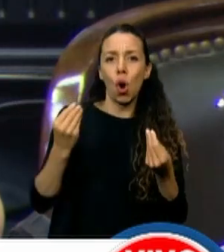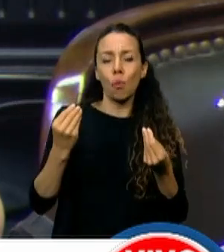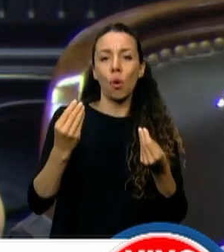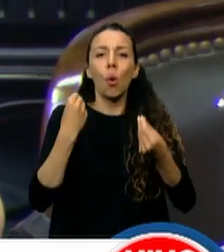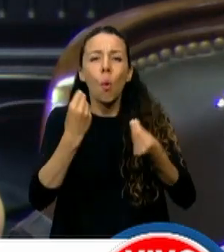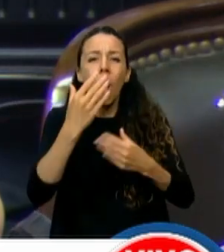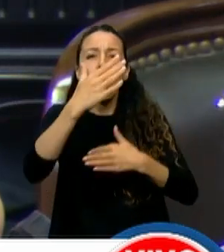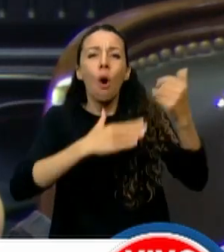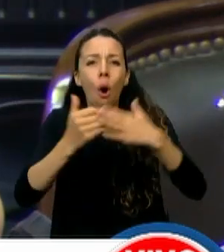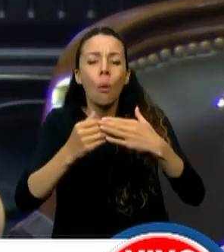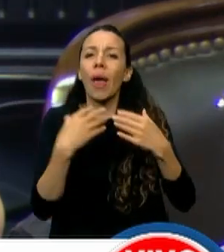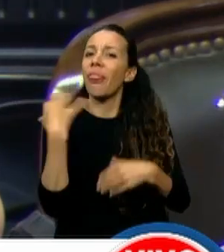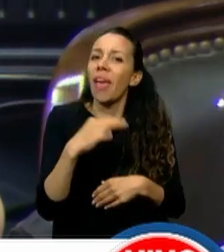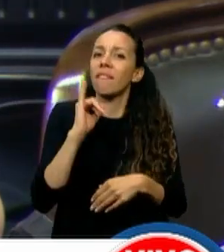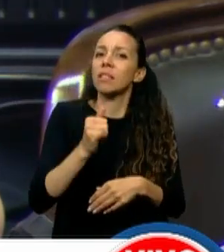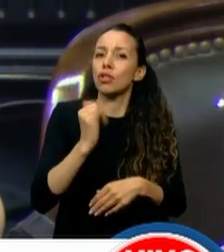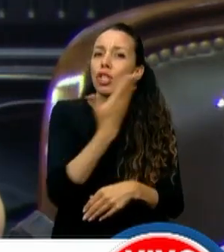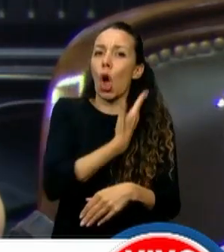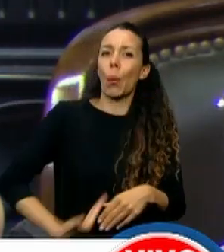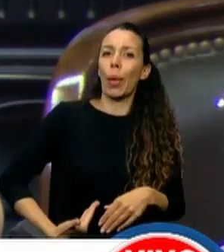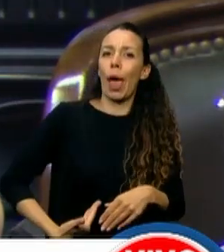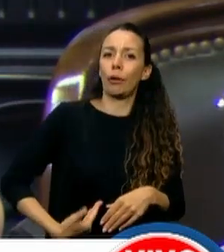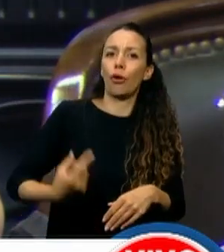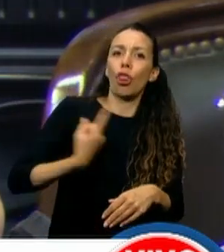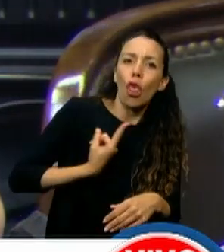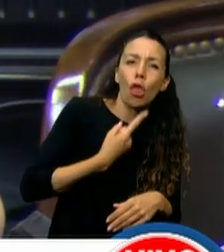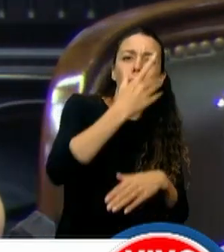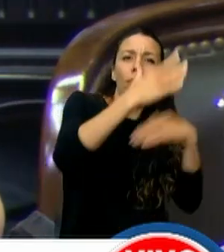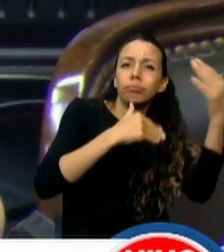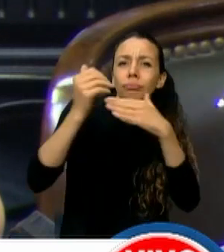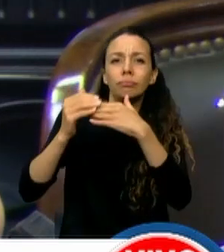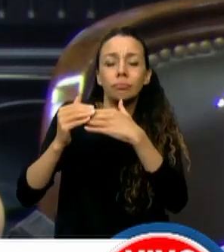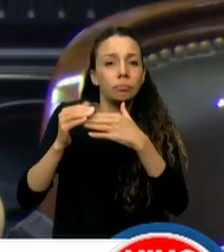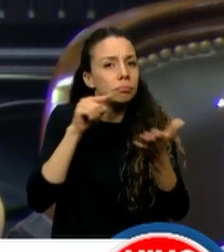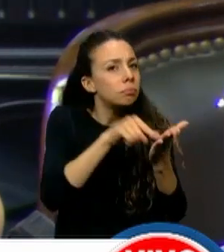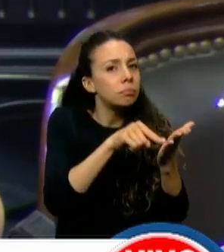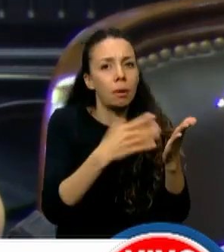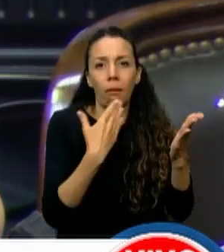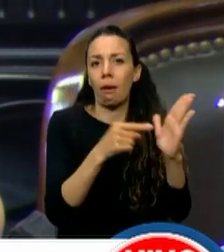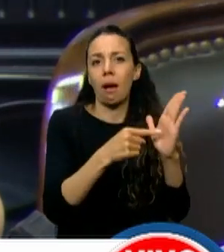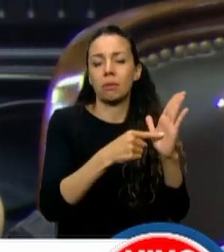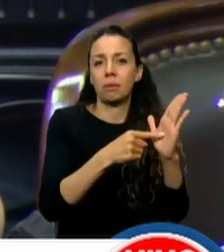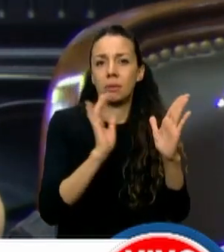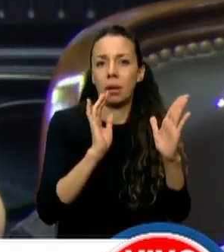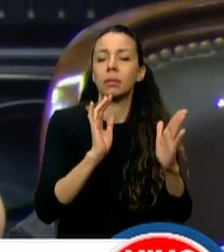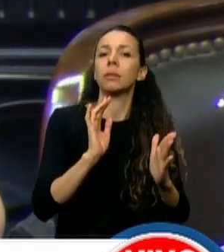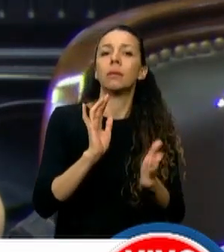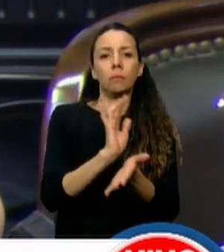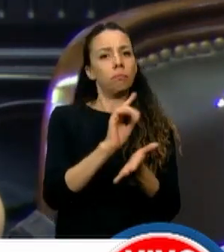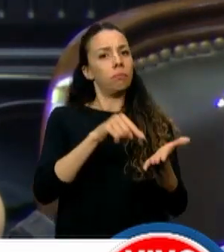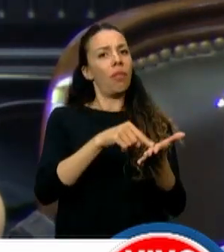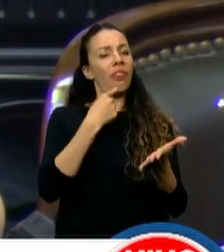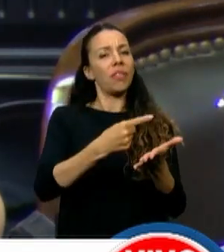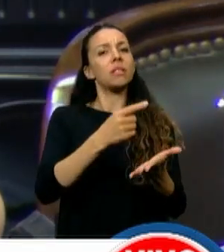obras va a hacer el Gobierno Nacional y dónde las va a hacer. Establece cómo se van a pagar